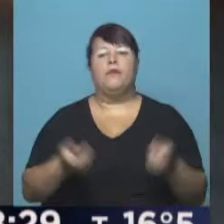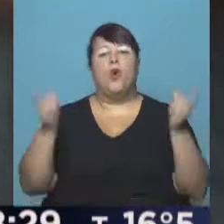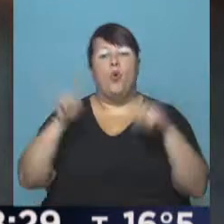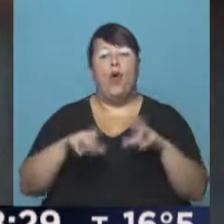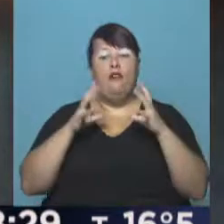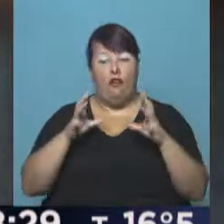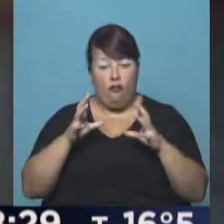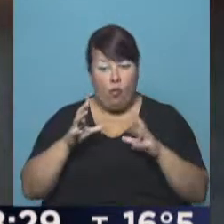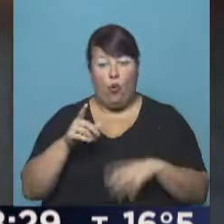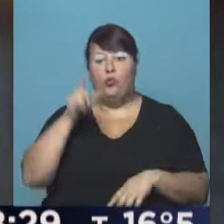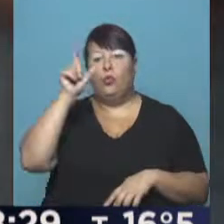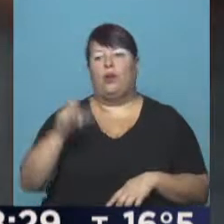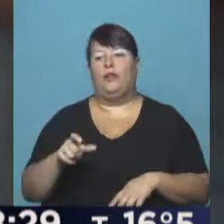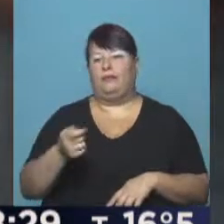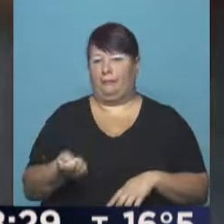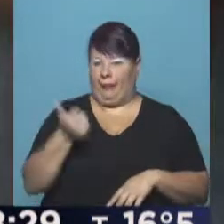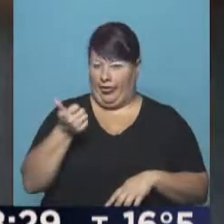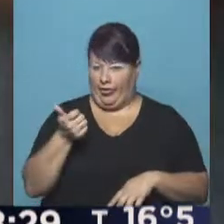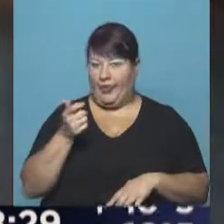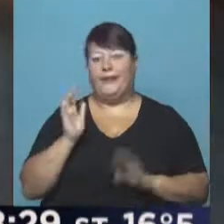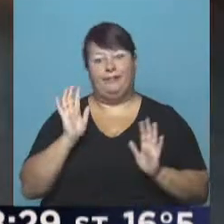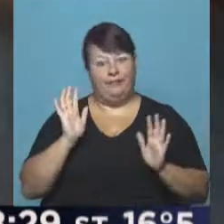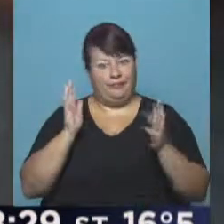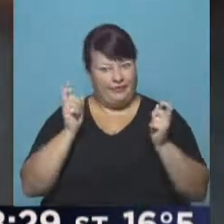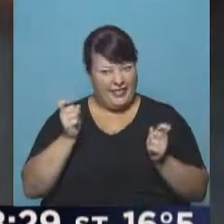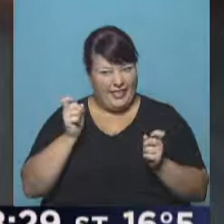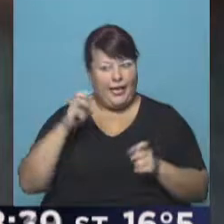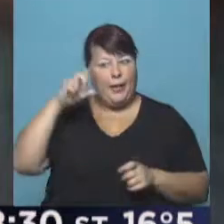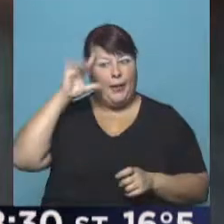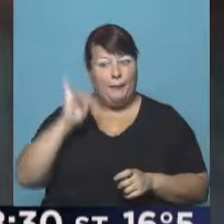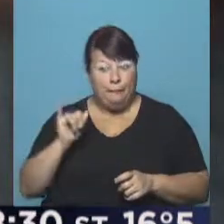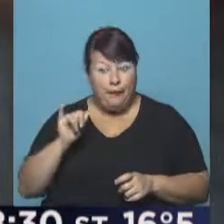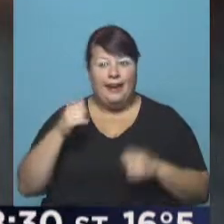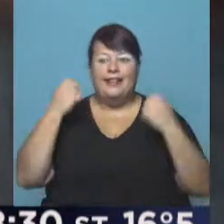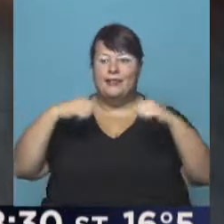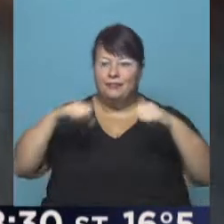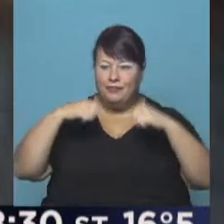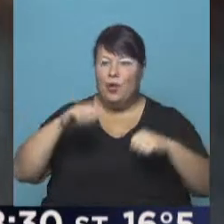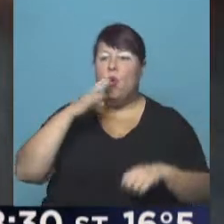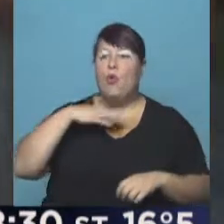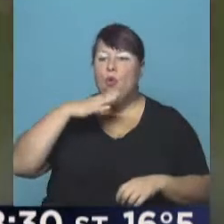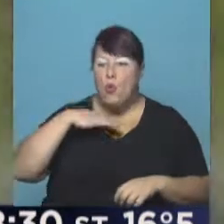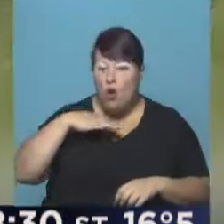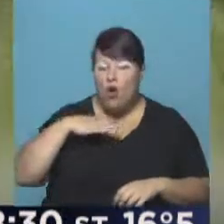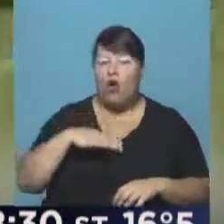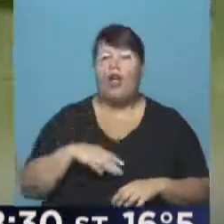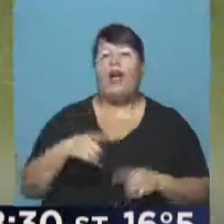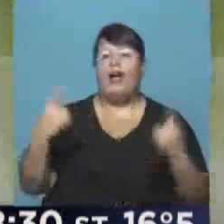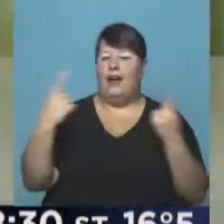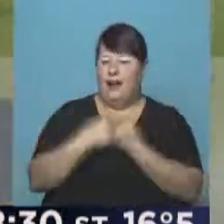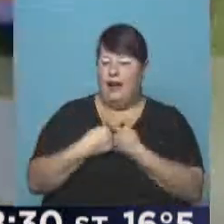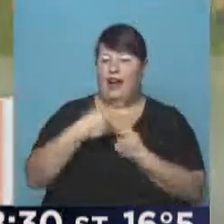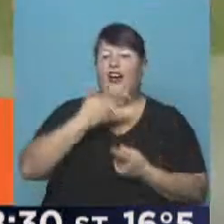Volvemos al fútbol, hombre de pocas pulgas, si los hay. Pablo Pérez, entrenamiento de Boca. Rival